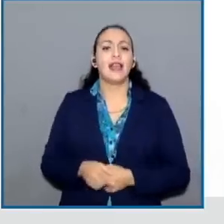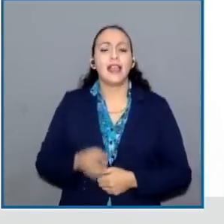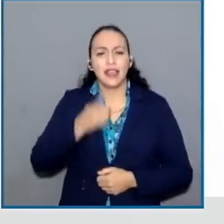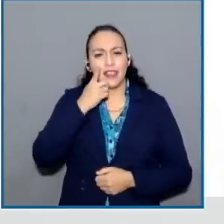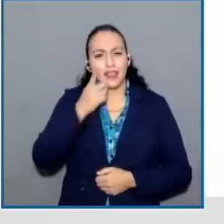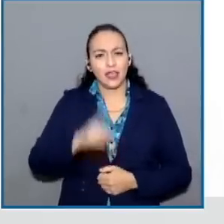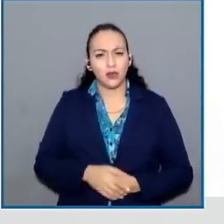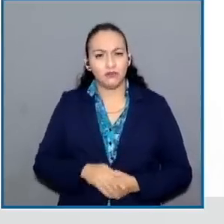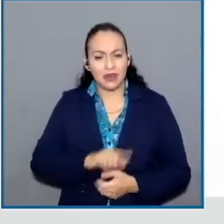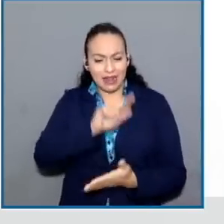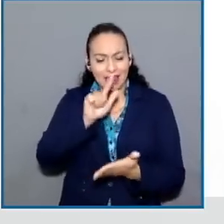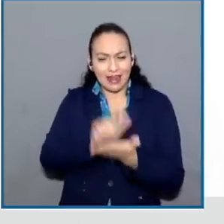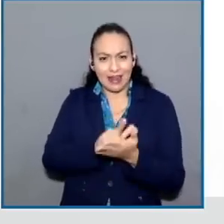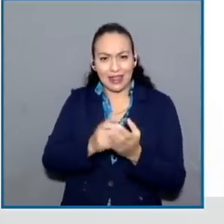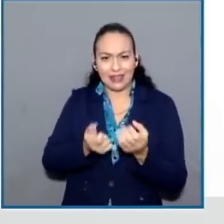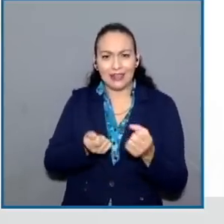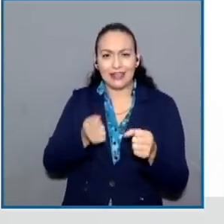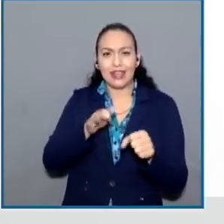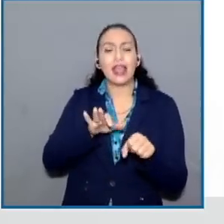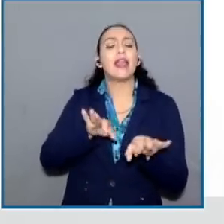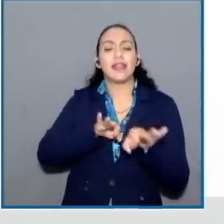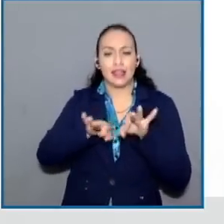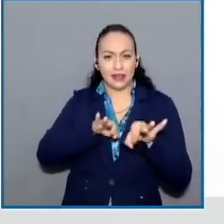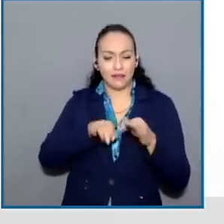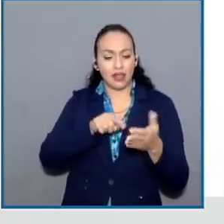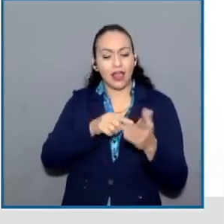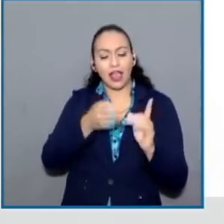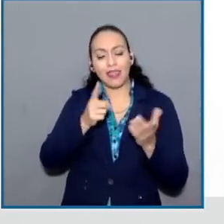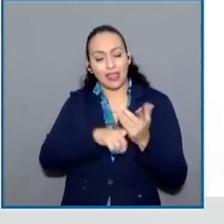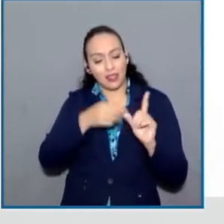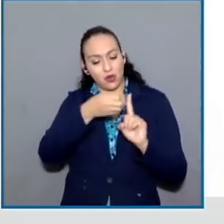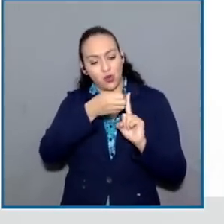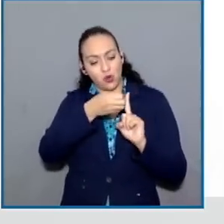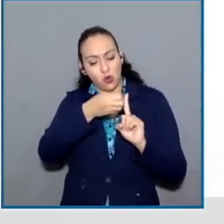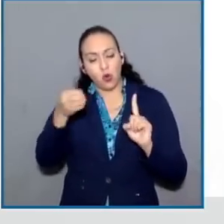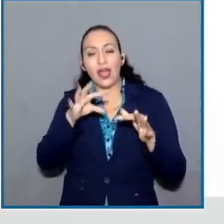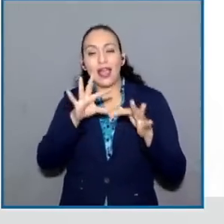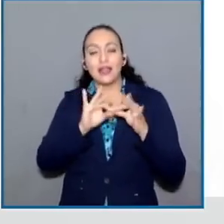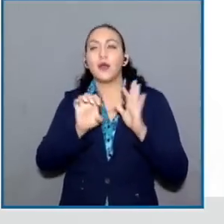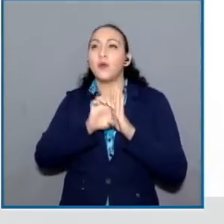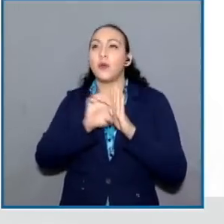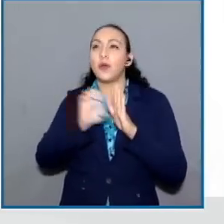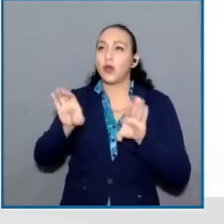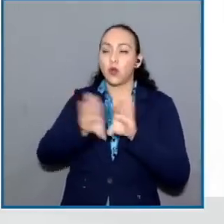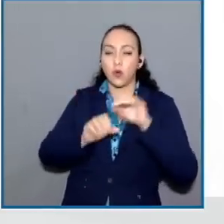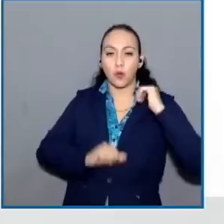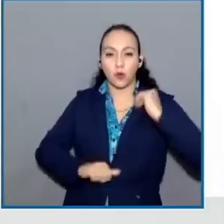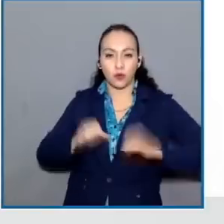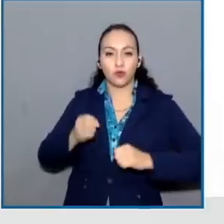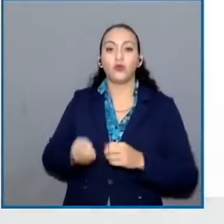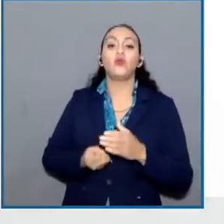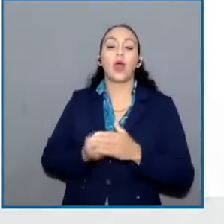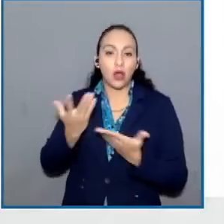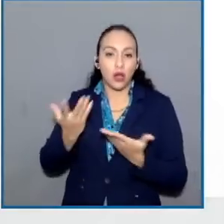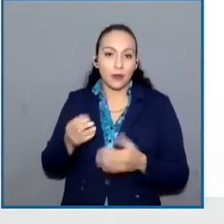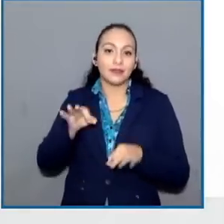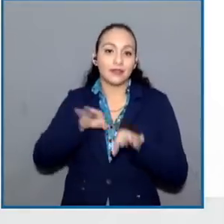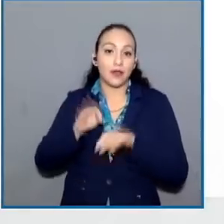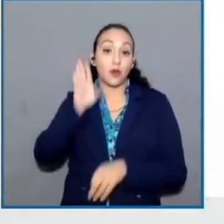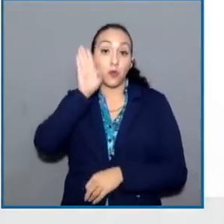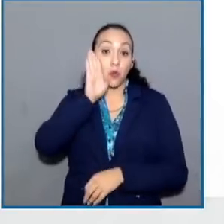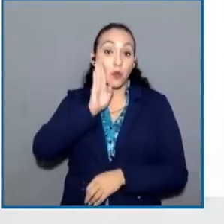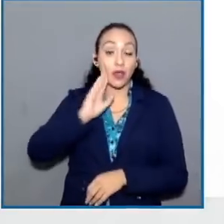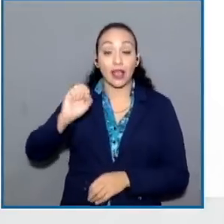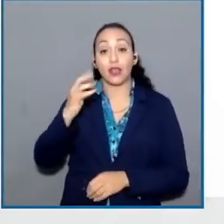la manera en que operará la Suprema Corte con su conformación de 9 integrantes, sin las salas, así como las facultades